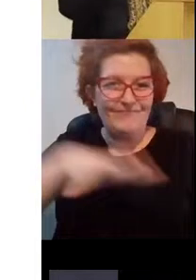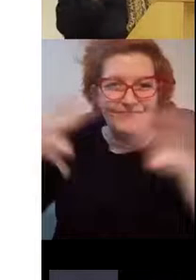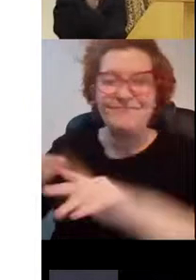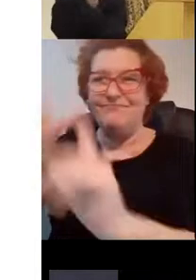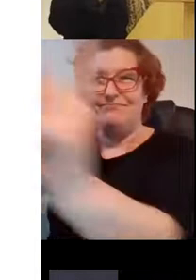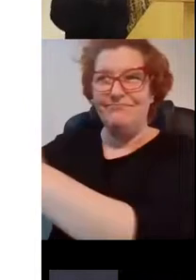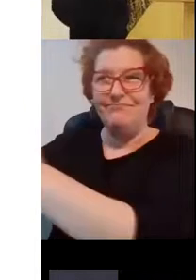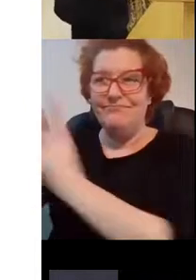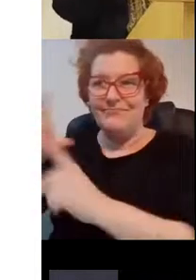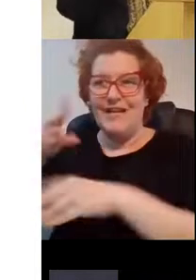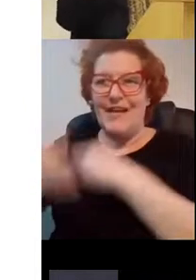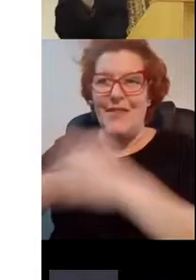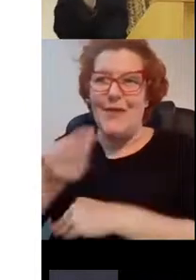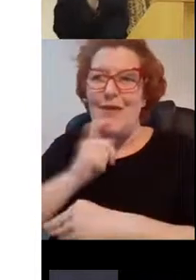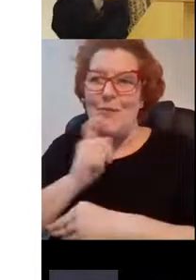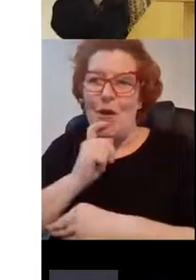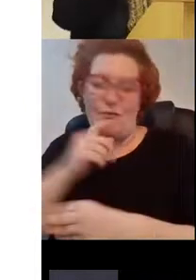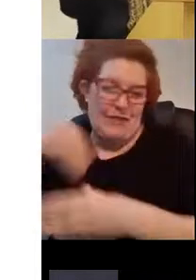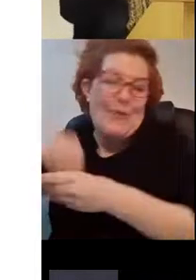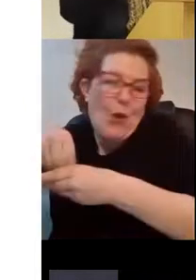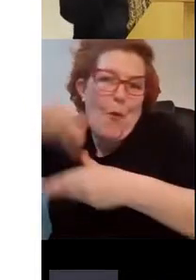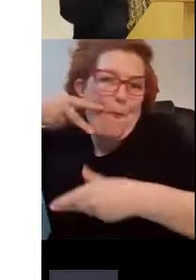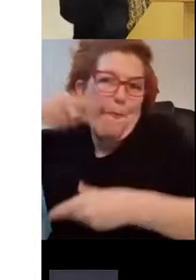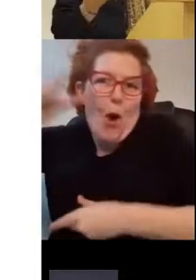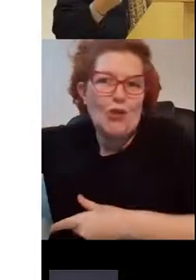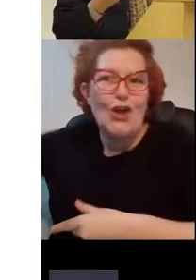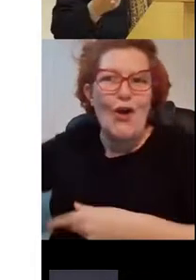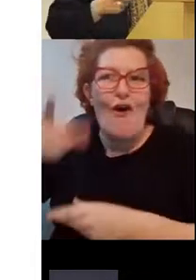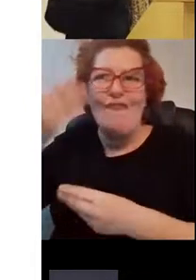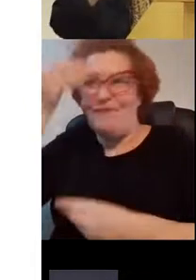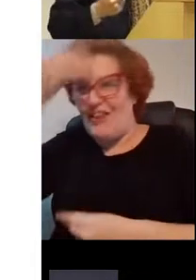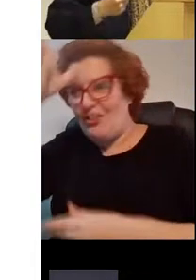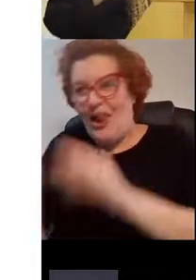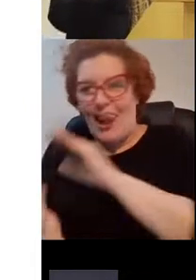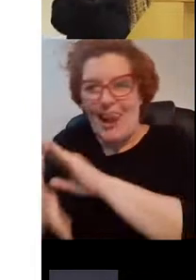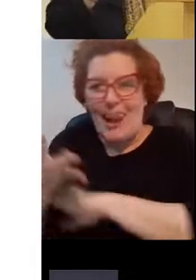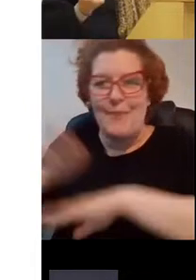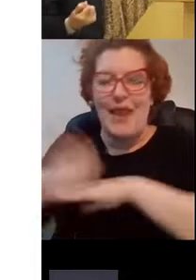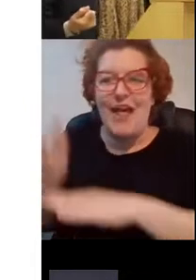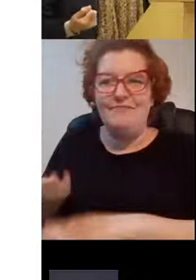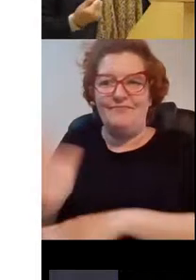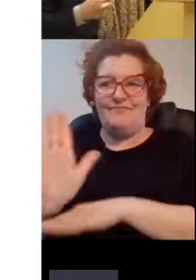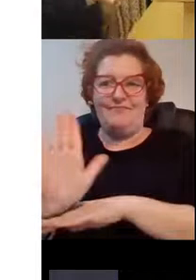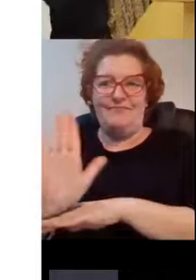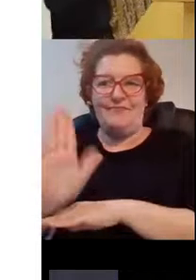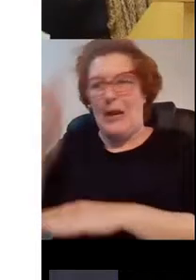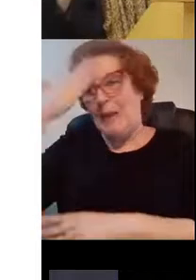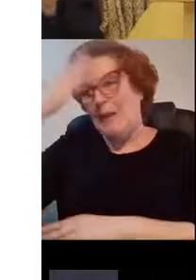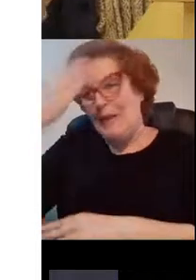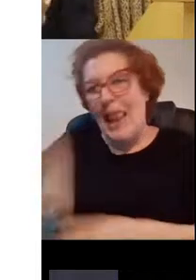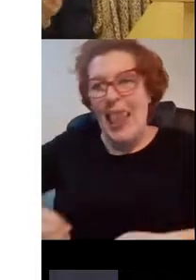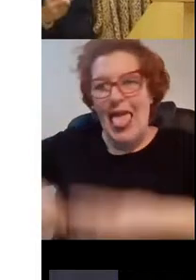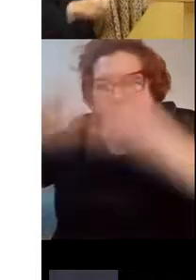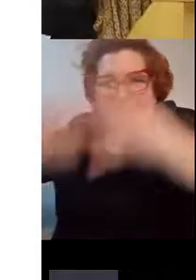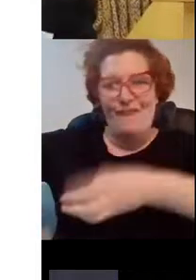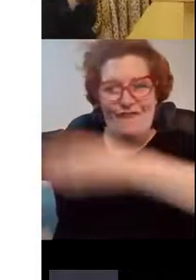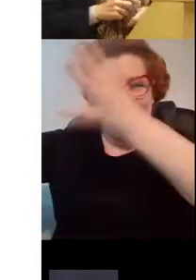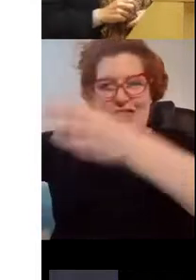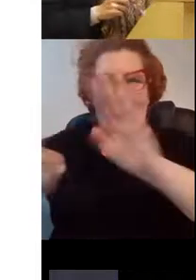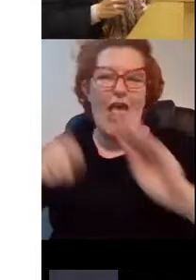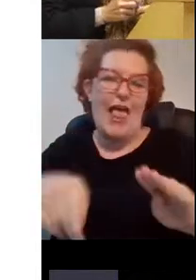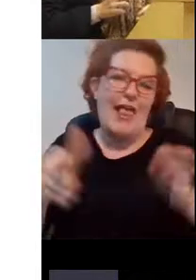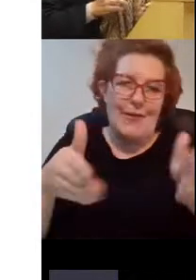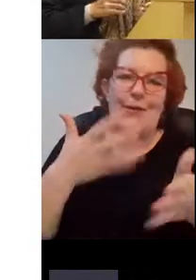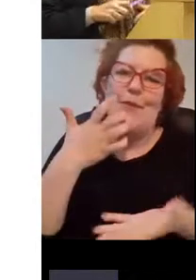en renders, en museos virtuales, que reproduzcan los principales edificios de cada una de estas épocas. Por